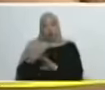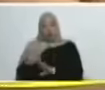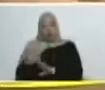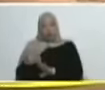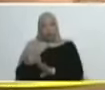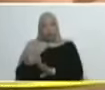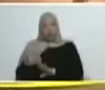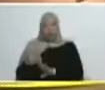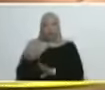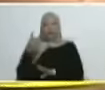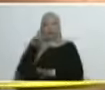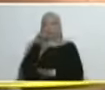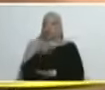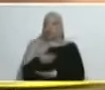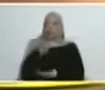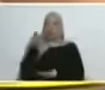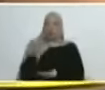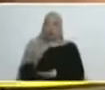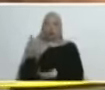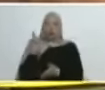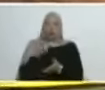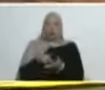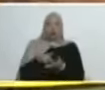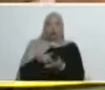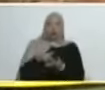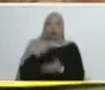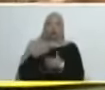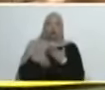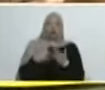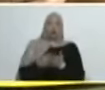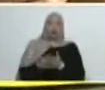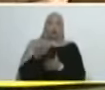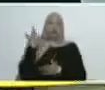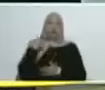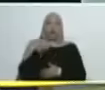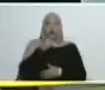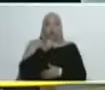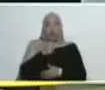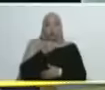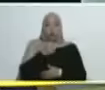de los urbanismos, de las comunidades,